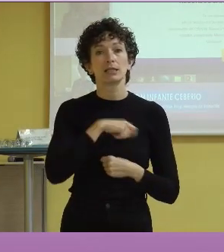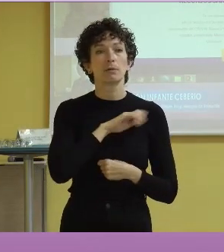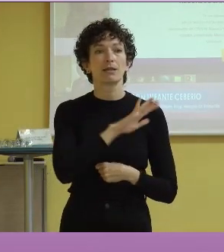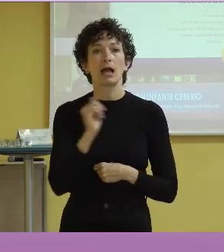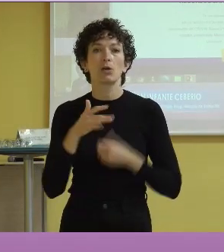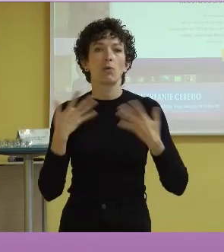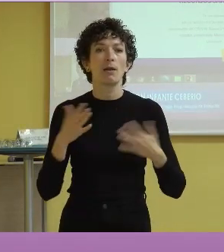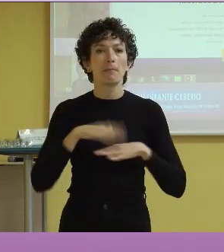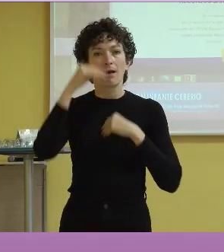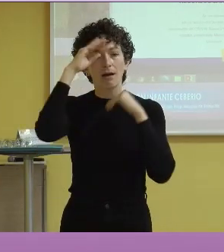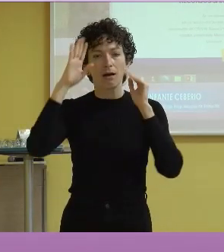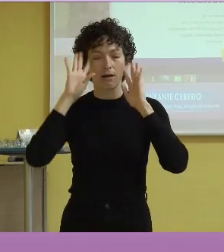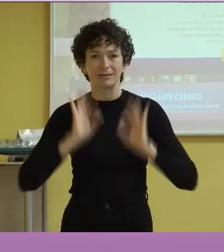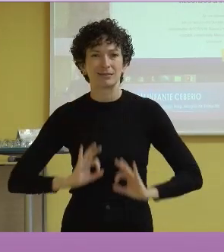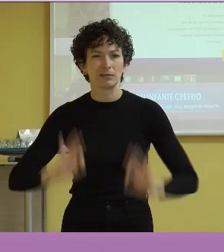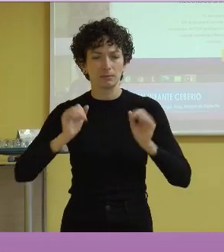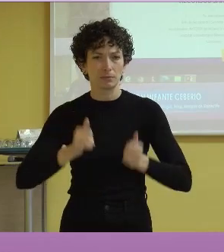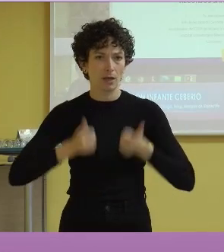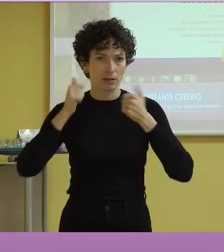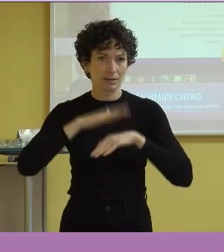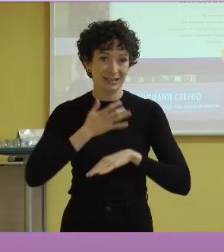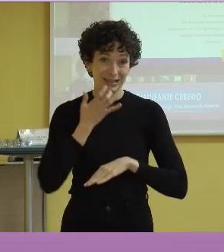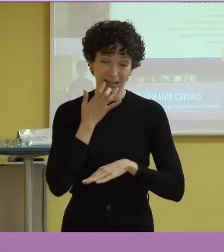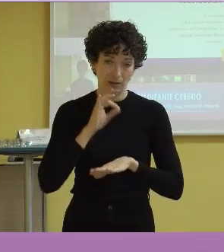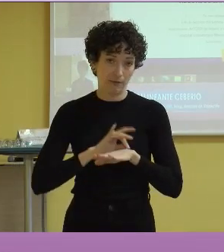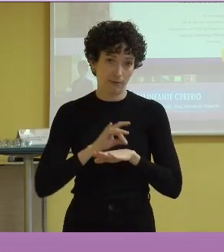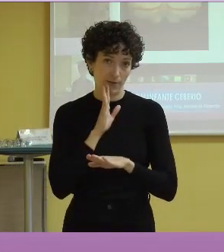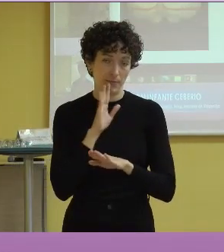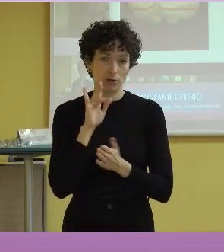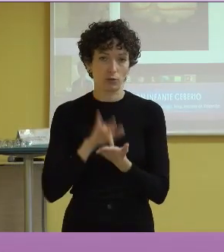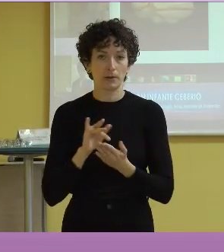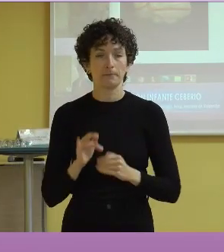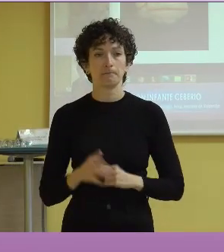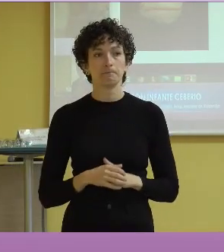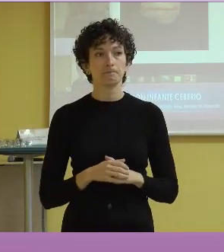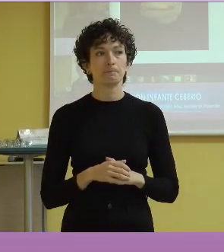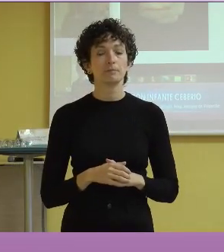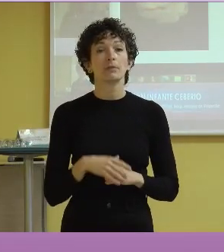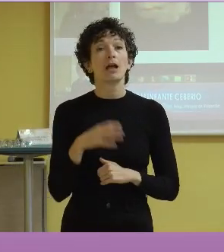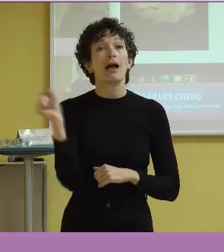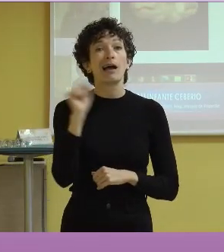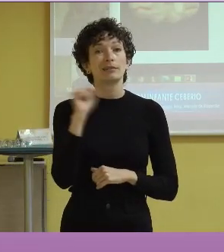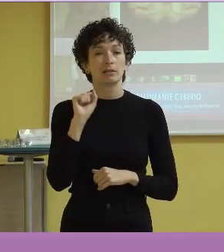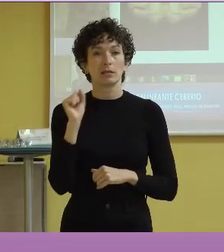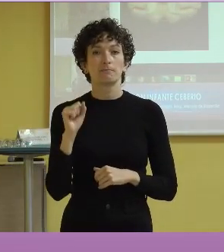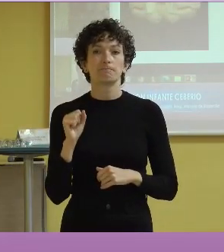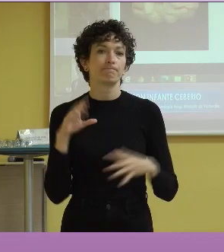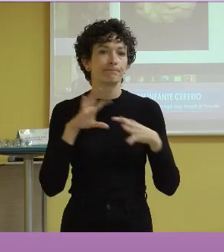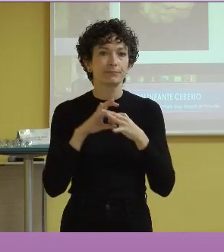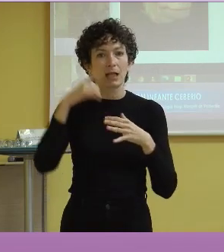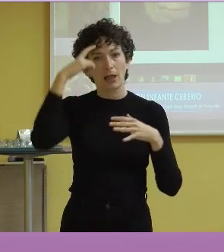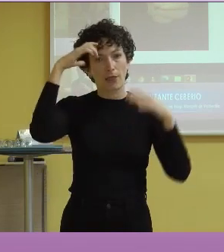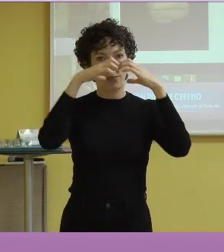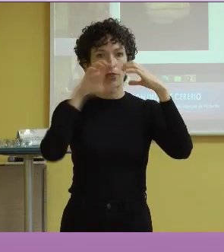para una atención más especializada de este tipo de enfermedades. Bueno, si hablamos de ataxias tenemos que hablar del cerebelo.